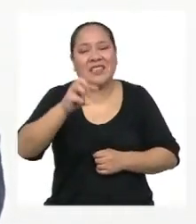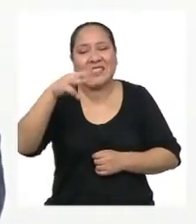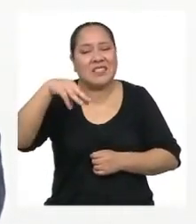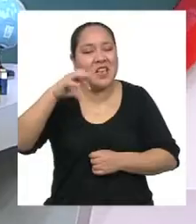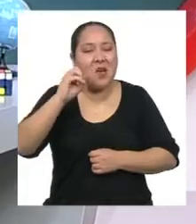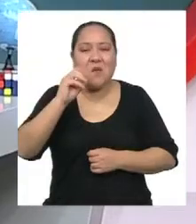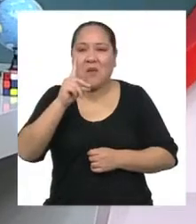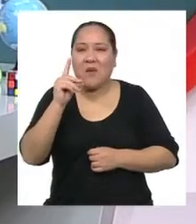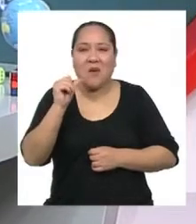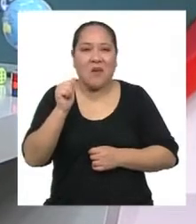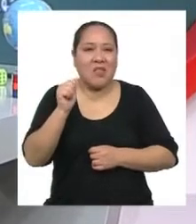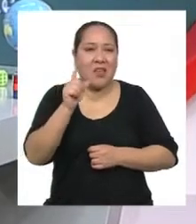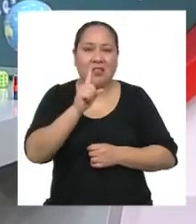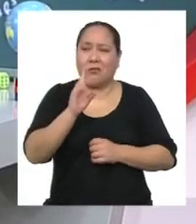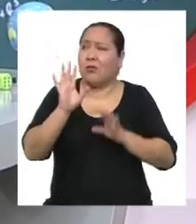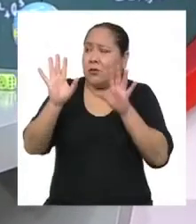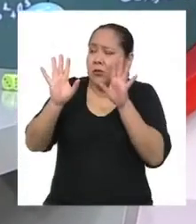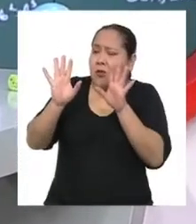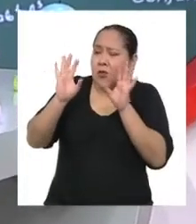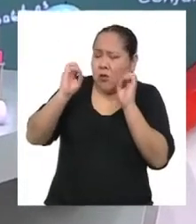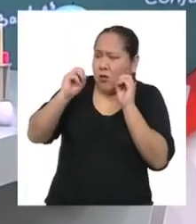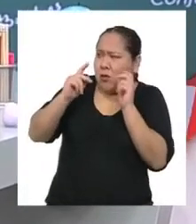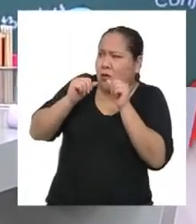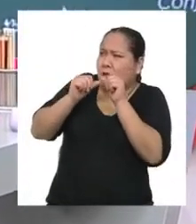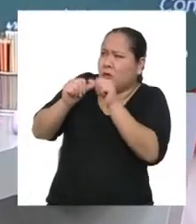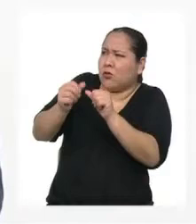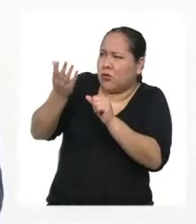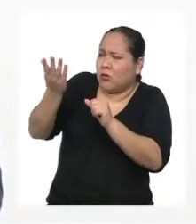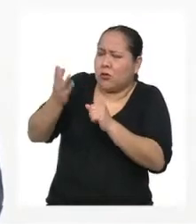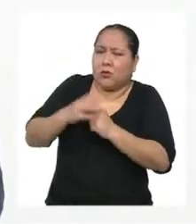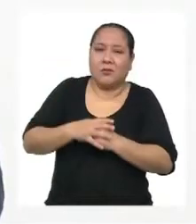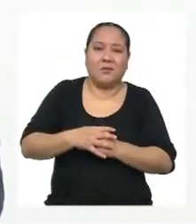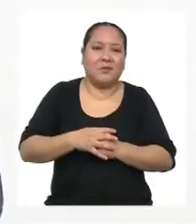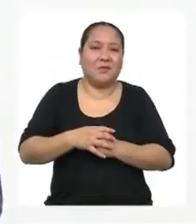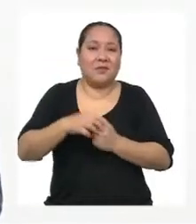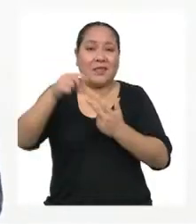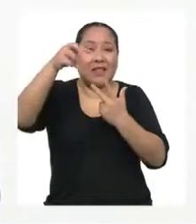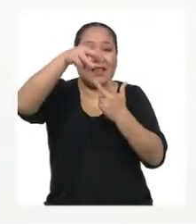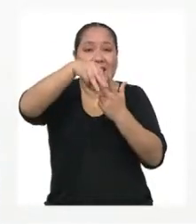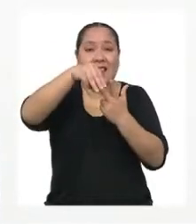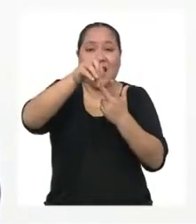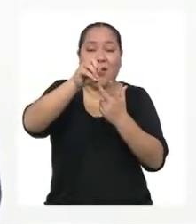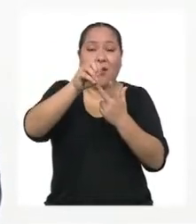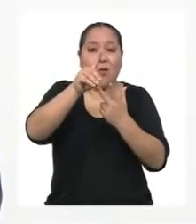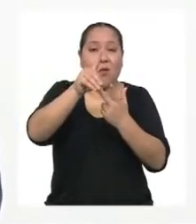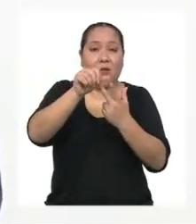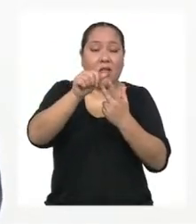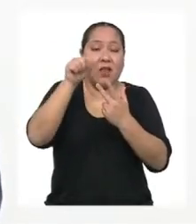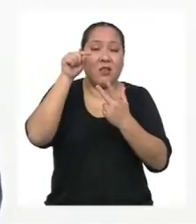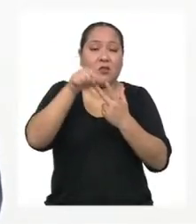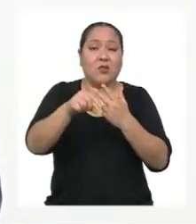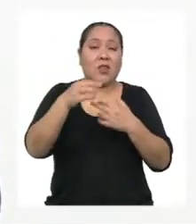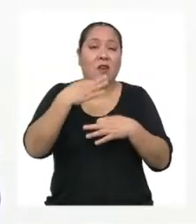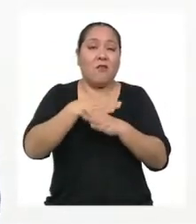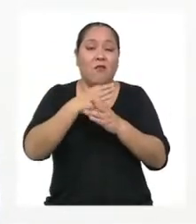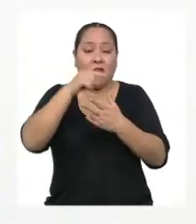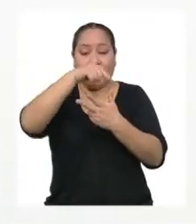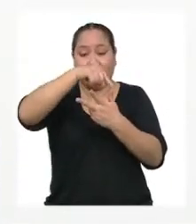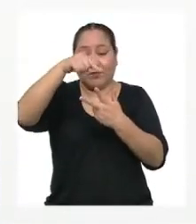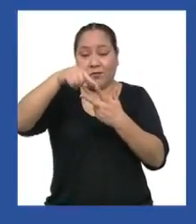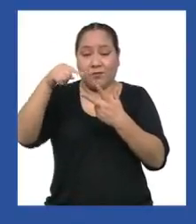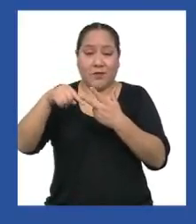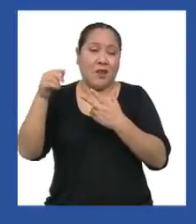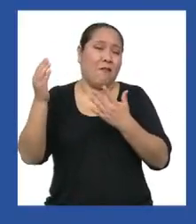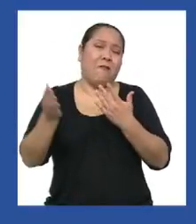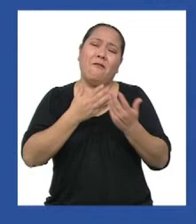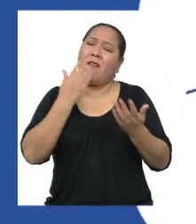John. Está bien, continúe, por favor. La moda es una de las medidas de tendencia central más fácil